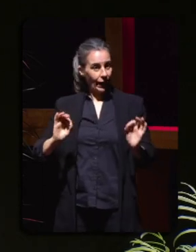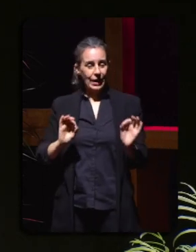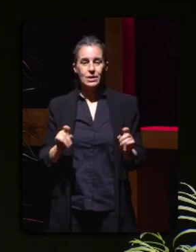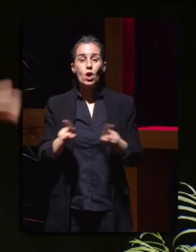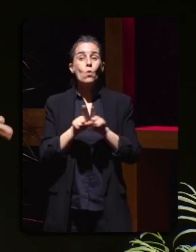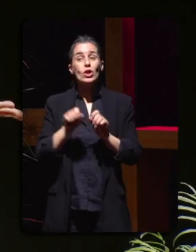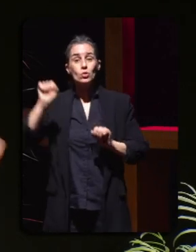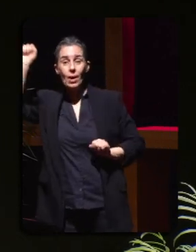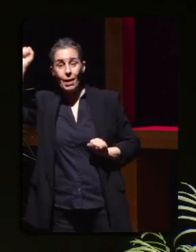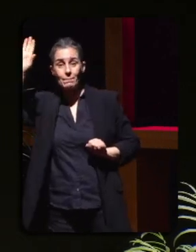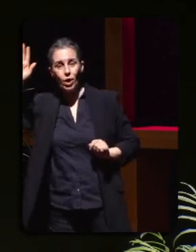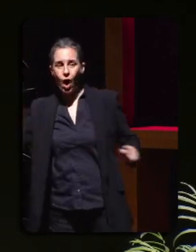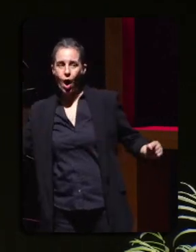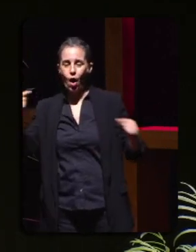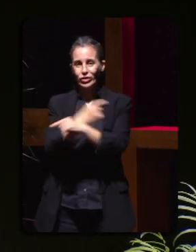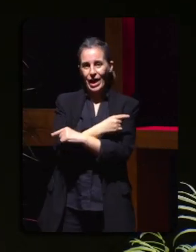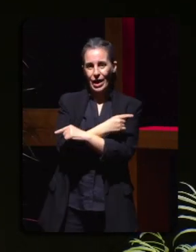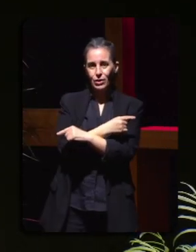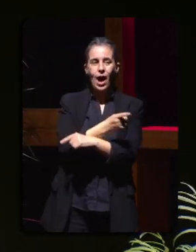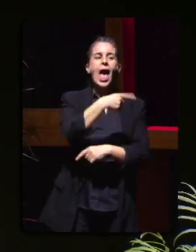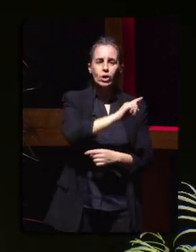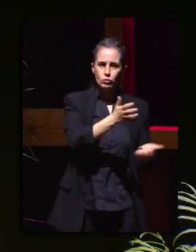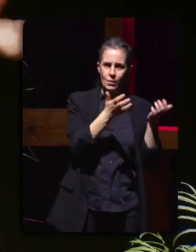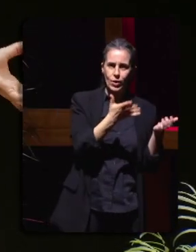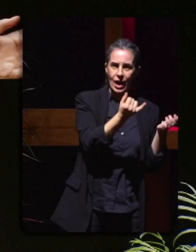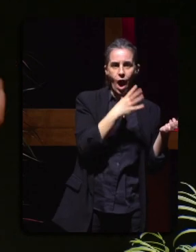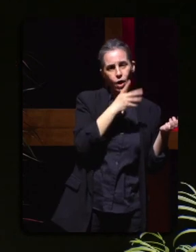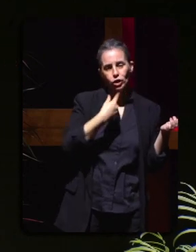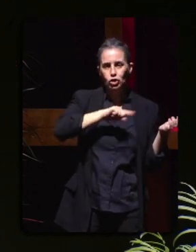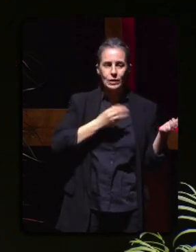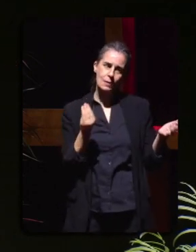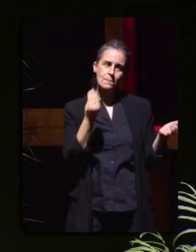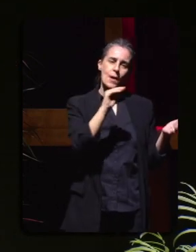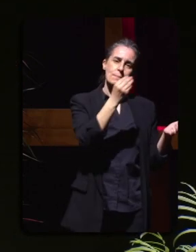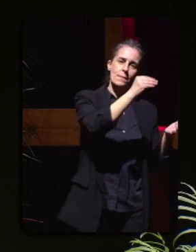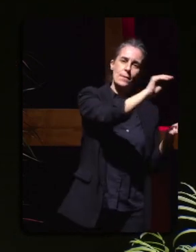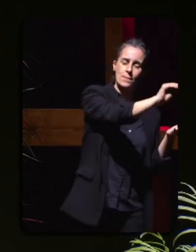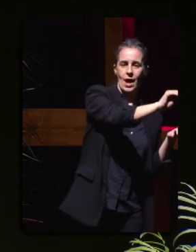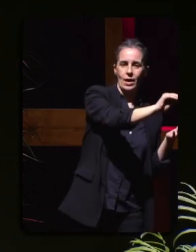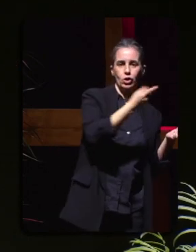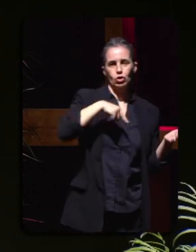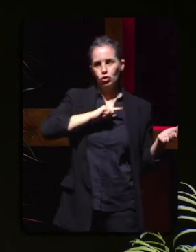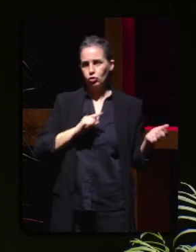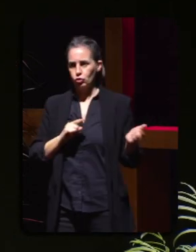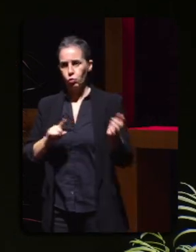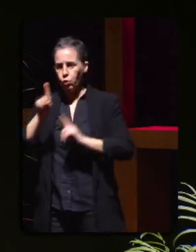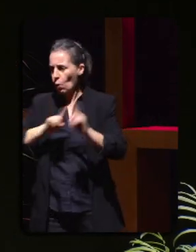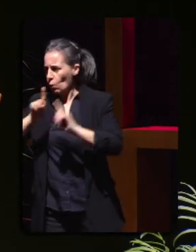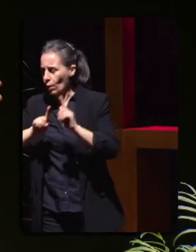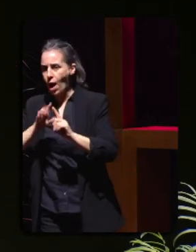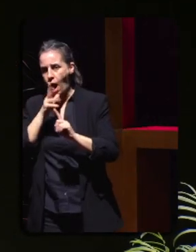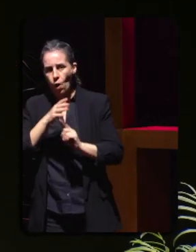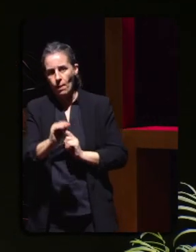lo de Superman pero a la inversa ellos ya tenían unos privilegios ya les estamos poniendo otros y nosotras Ya teníamos unos marrones y ahora nos están poniendo otros Entonces